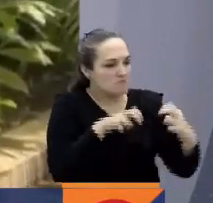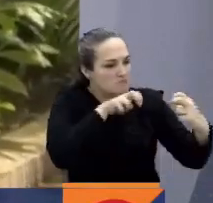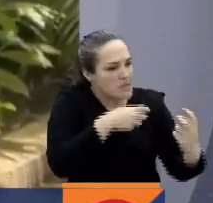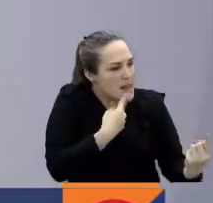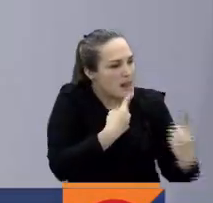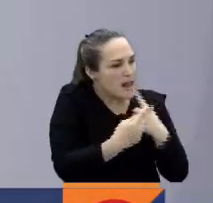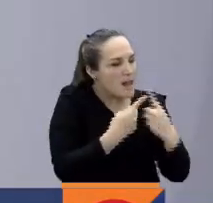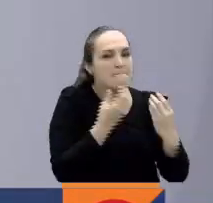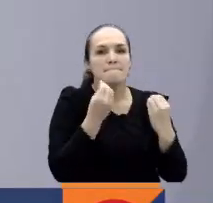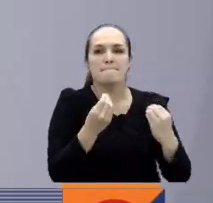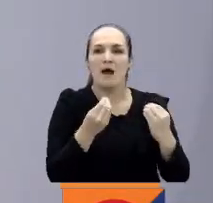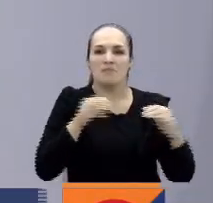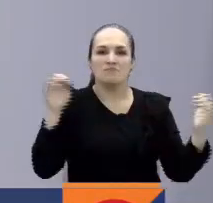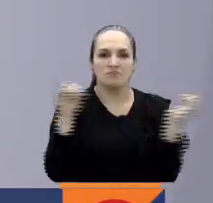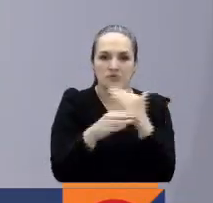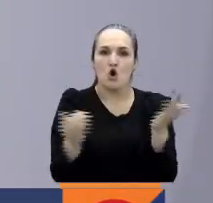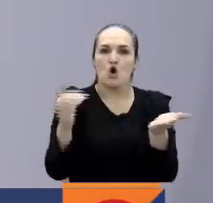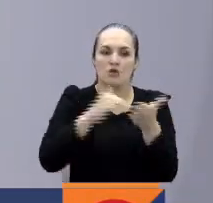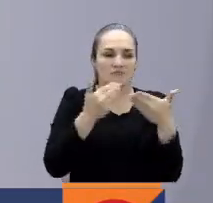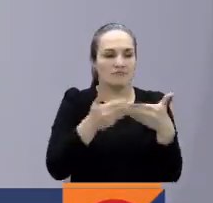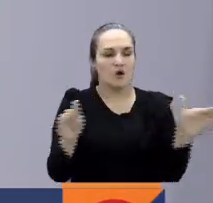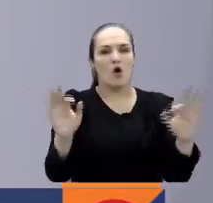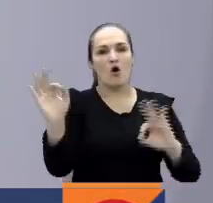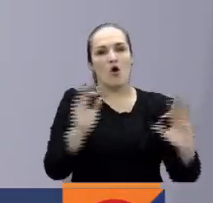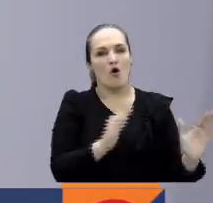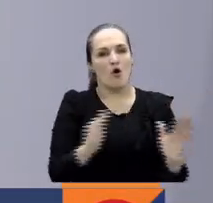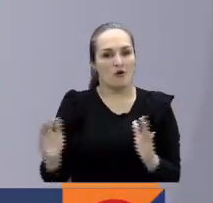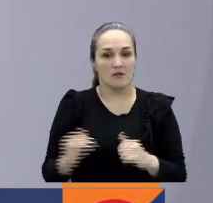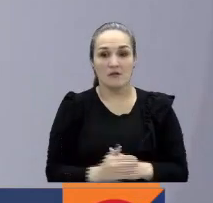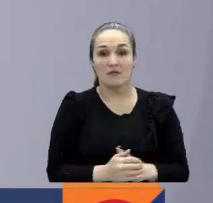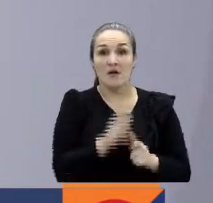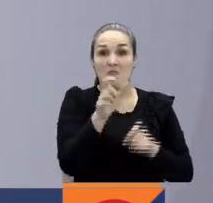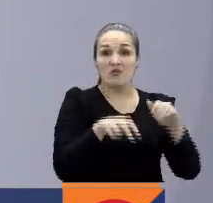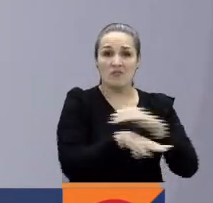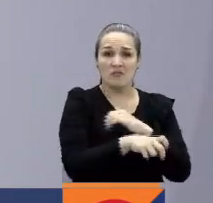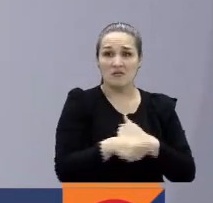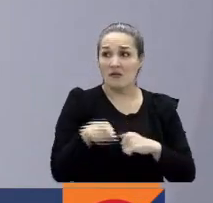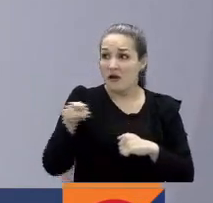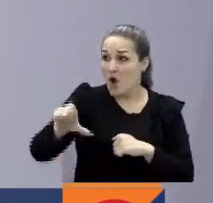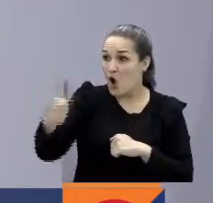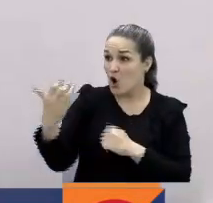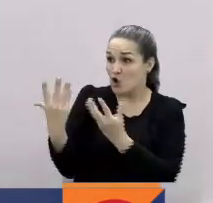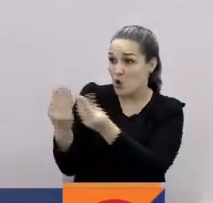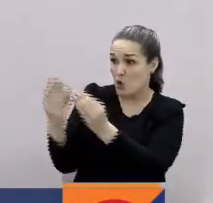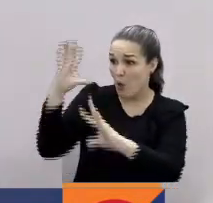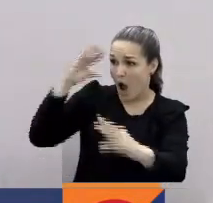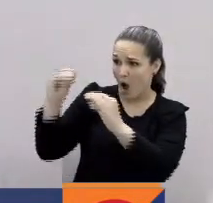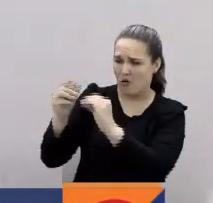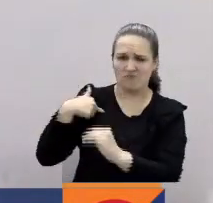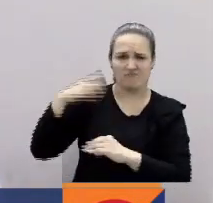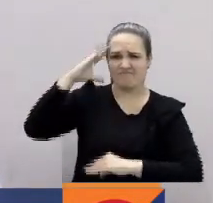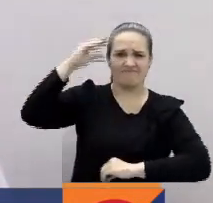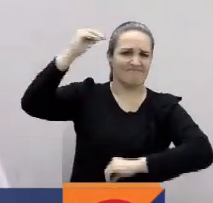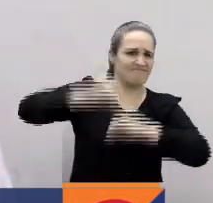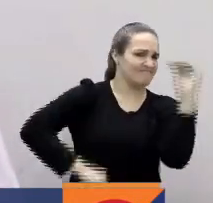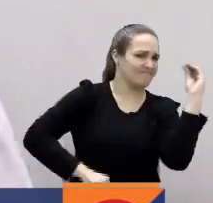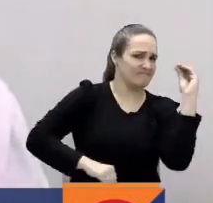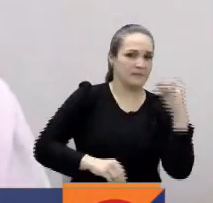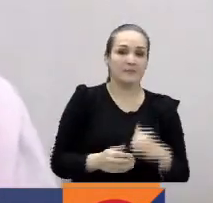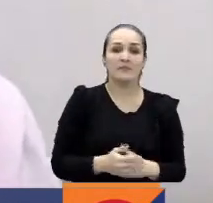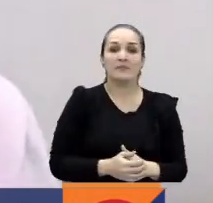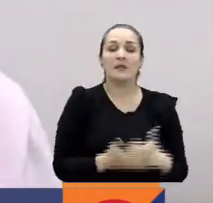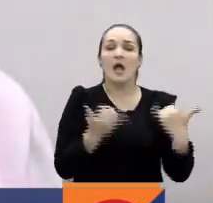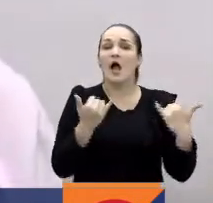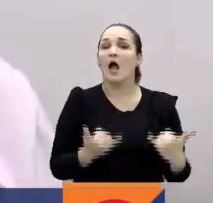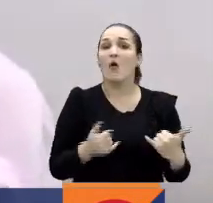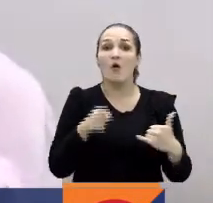en la zona. Los mineros que generaron las nuevas protestas no aceptan lo acordado el fin de semana. Continúa la destrucción de